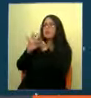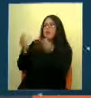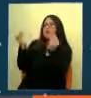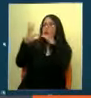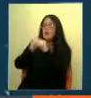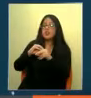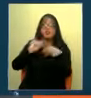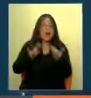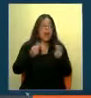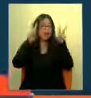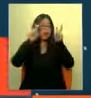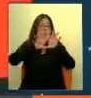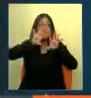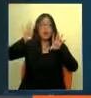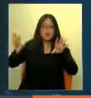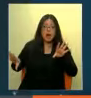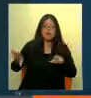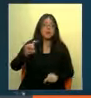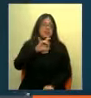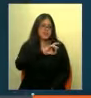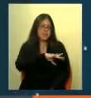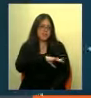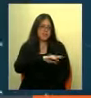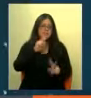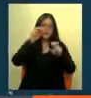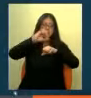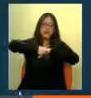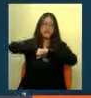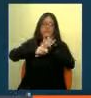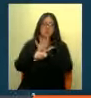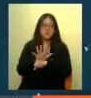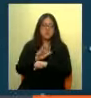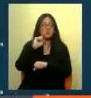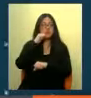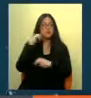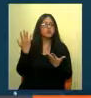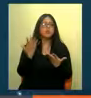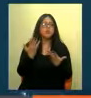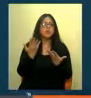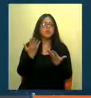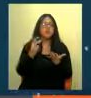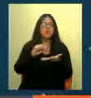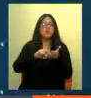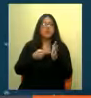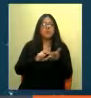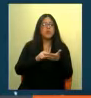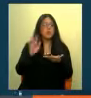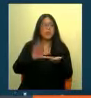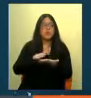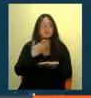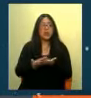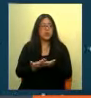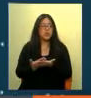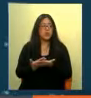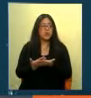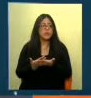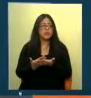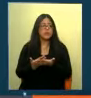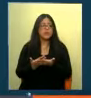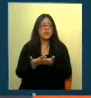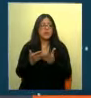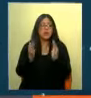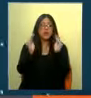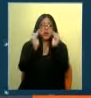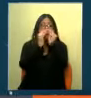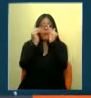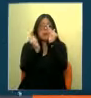Y seguimos con noticias de nuestro país. La pandemia ha generado una serie de trastornos de salud derivados del encierro y también